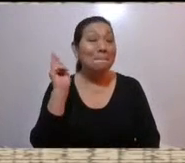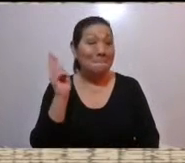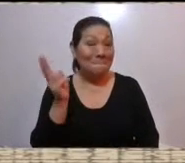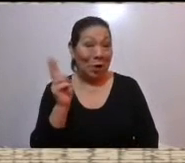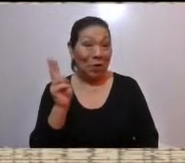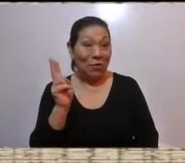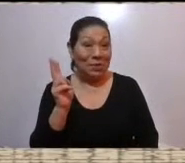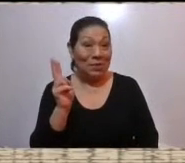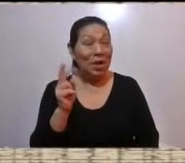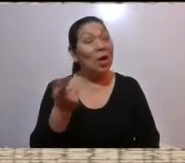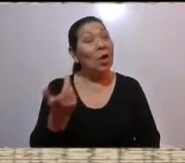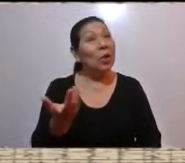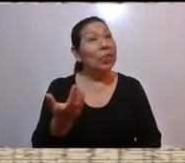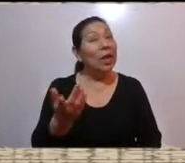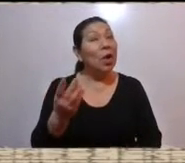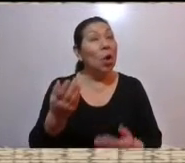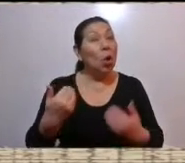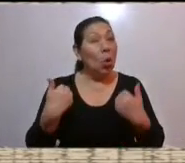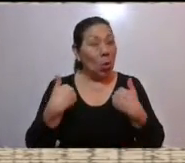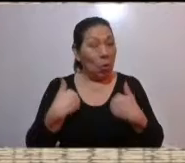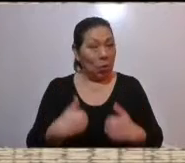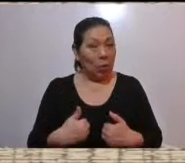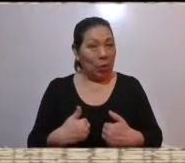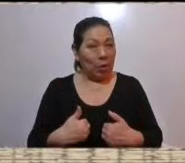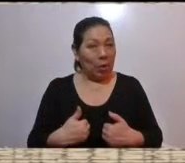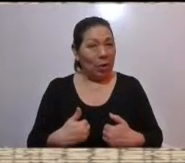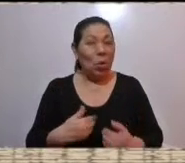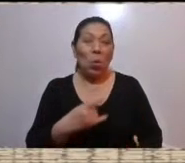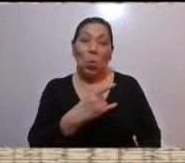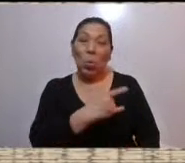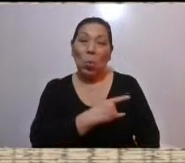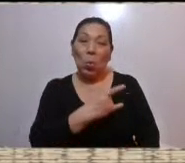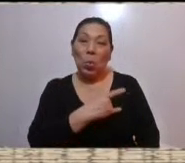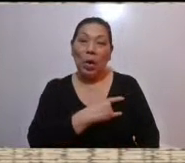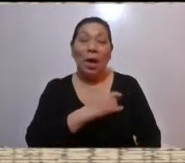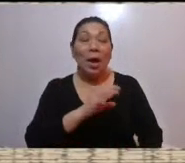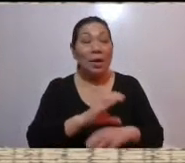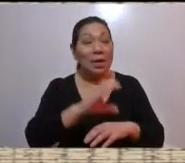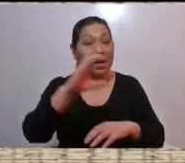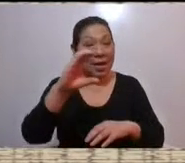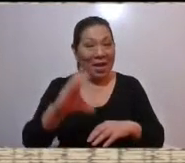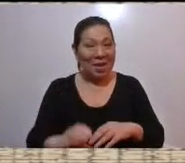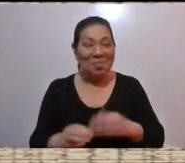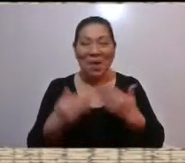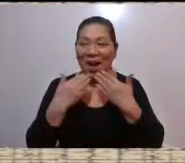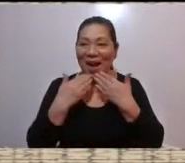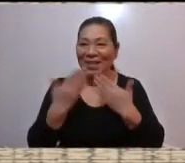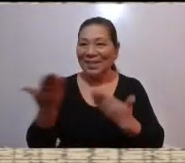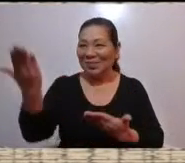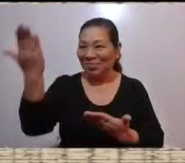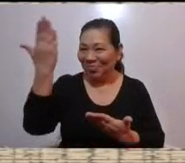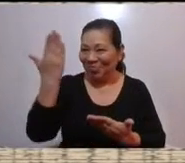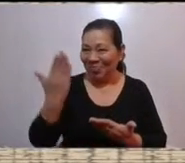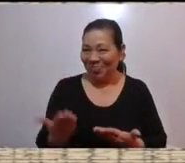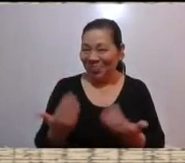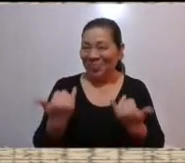Urteaga, profesora de la Facultad de Derecho de la Universidad Nacional de Cajamarca, a quien le agradezco mucho por